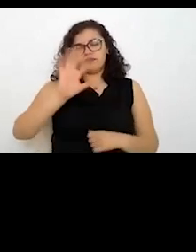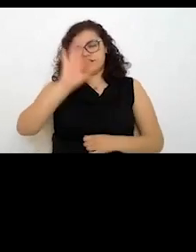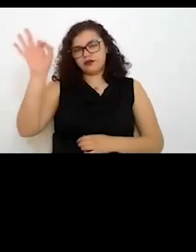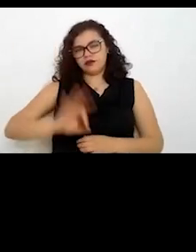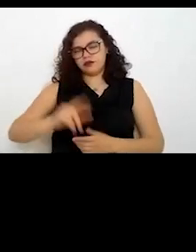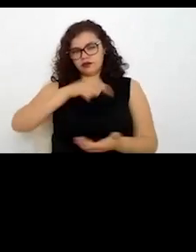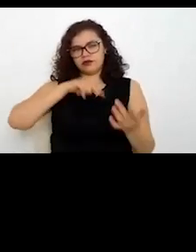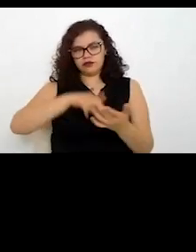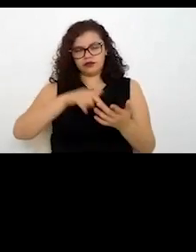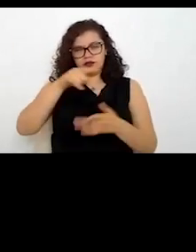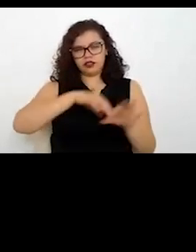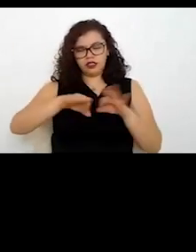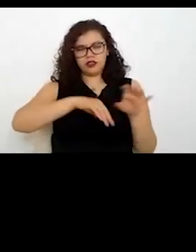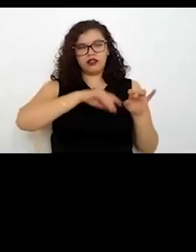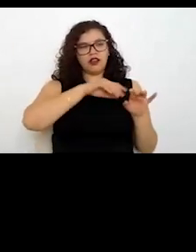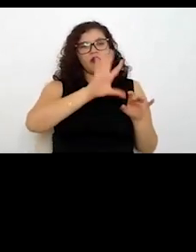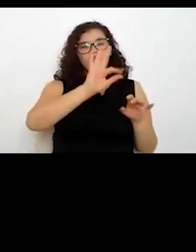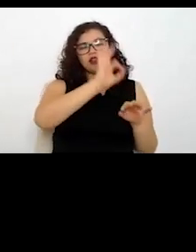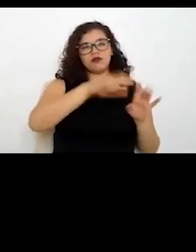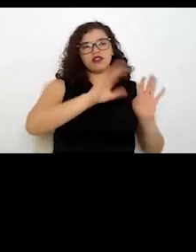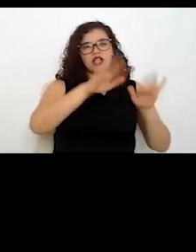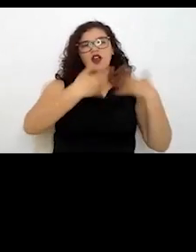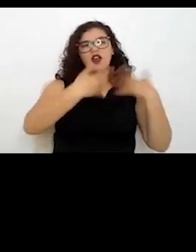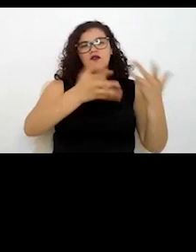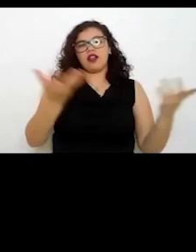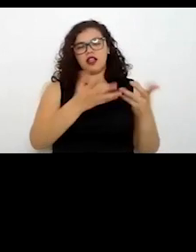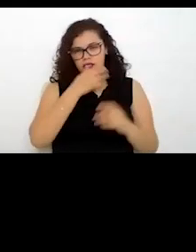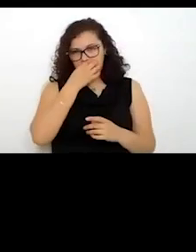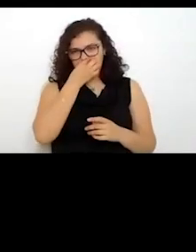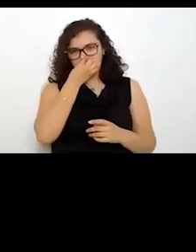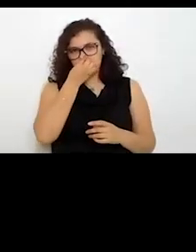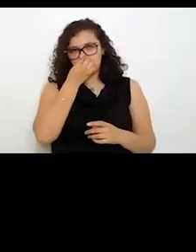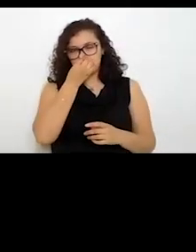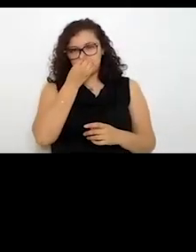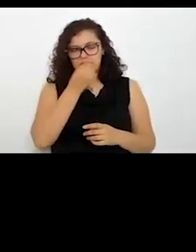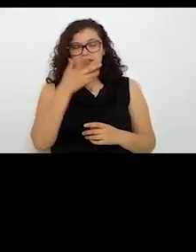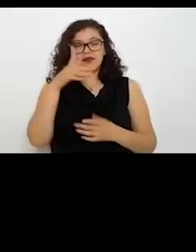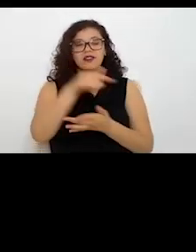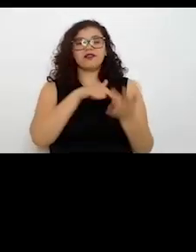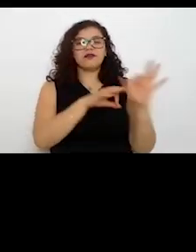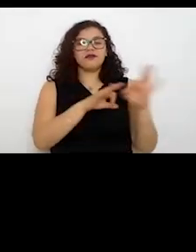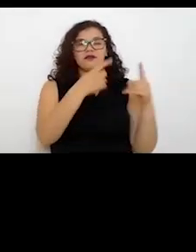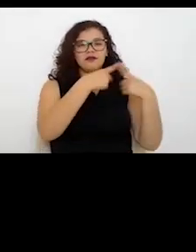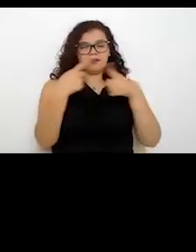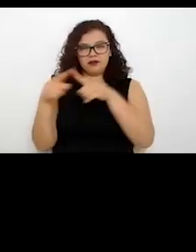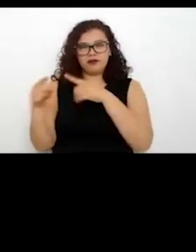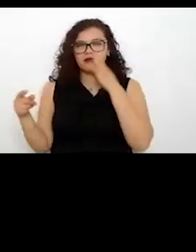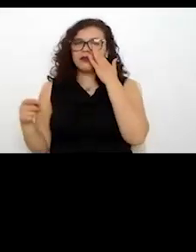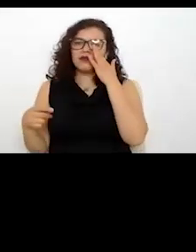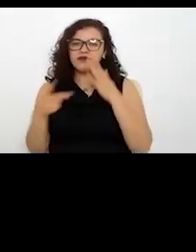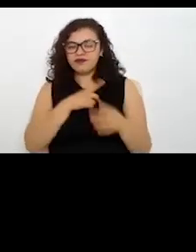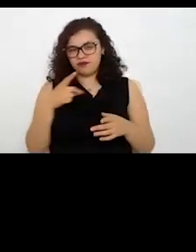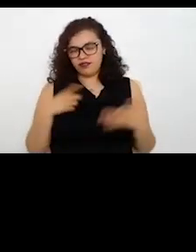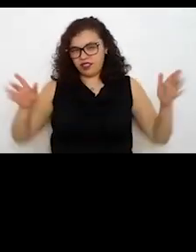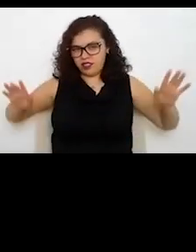distintos del centro de trabajo. Esto es importante que a pesar de que sea distinto al centro de trabajo, tiene que cumplir con las